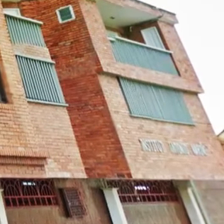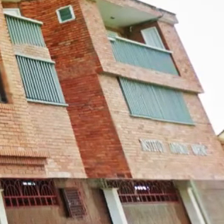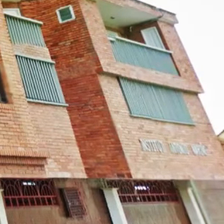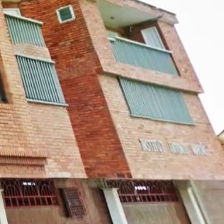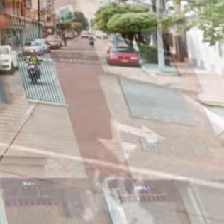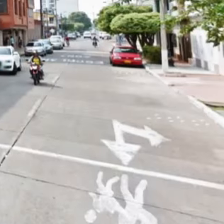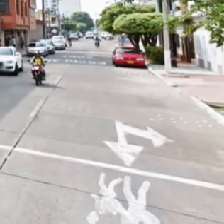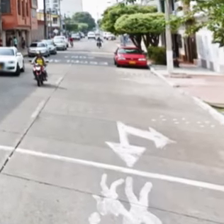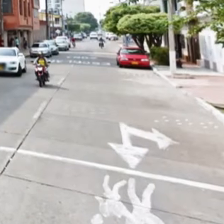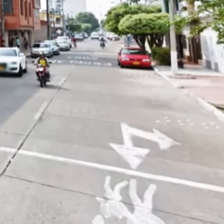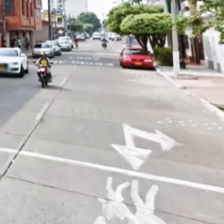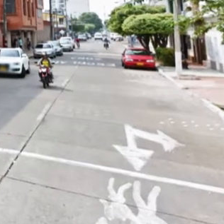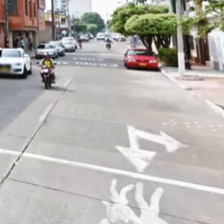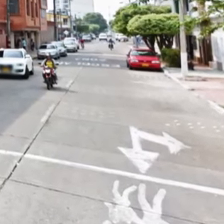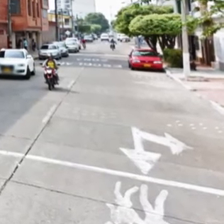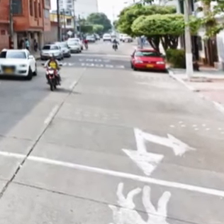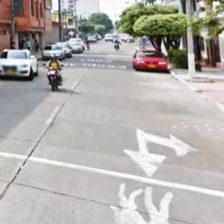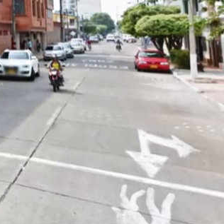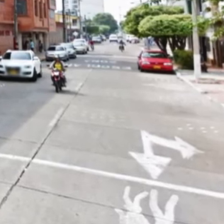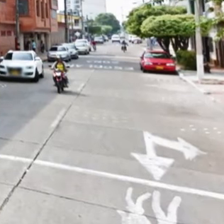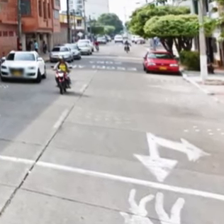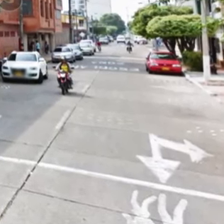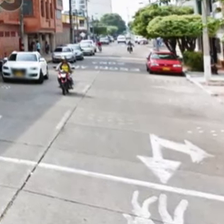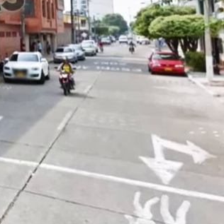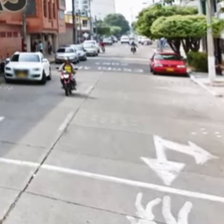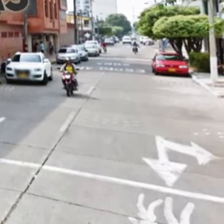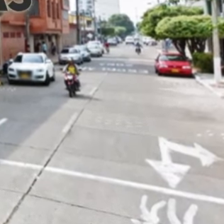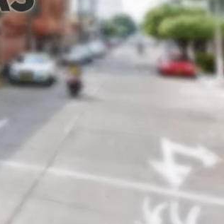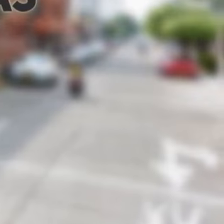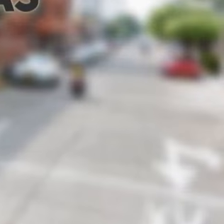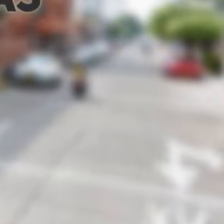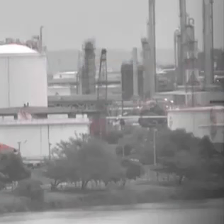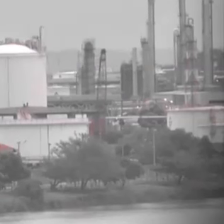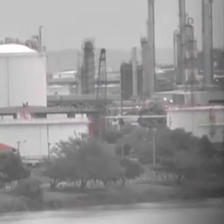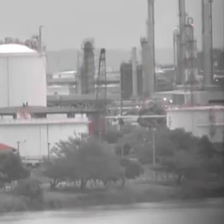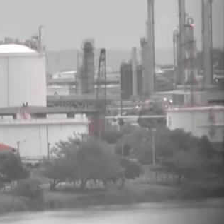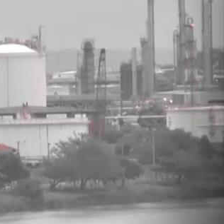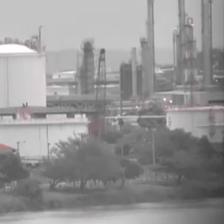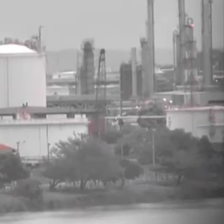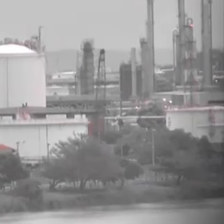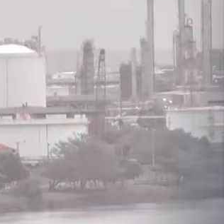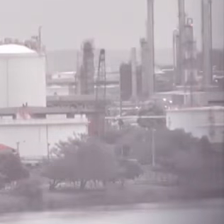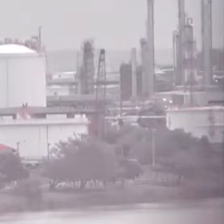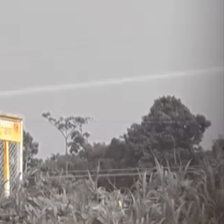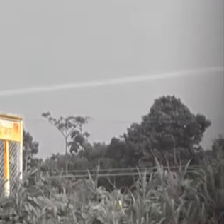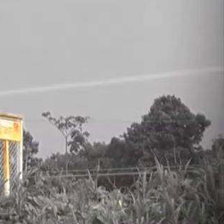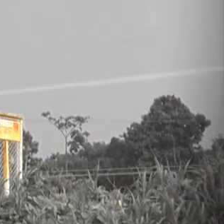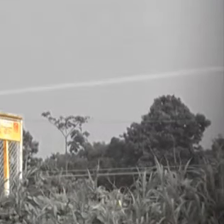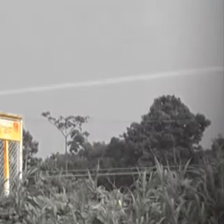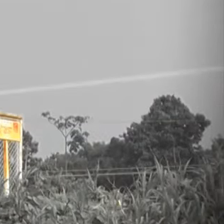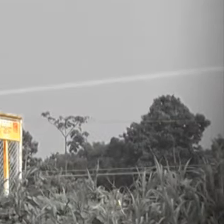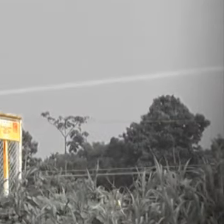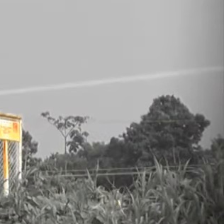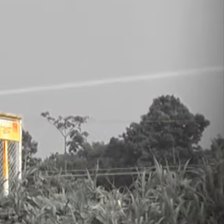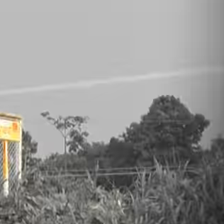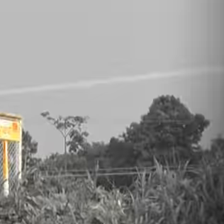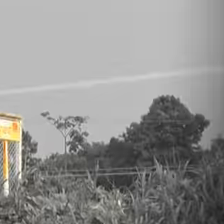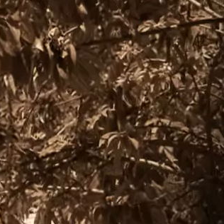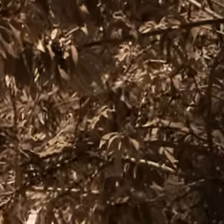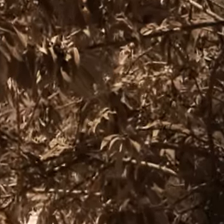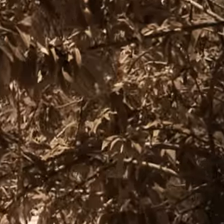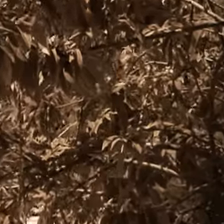mejores espacios educativos. Conócelos muy pronto. Inscripciones abiertas. Barranca Bermeja, capital petrolera